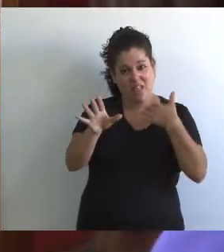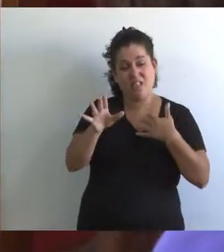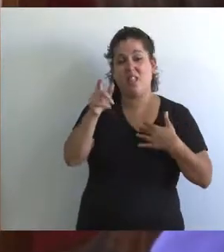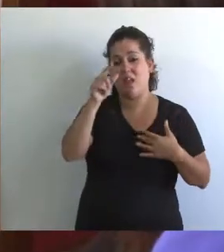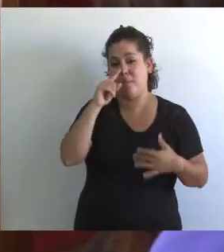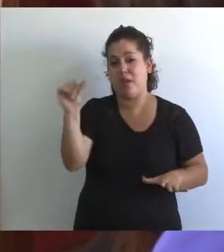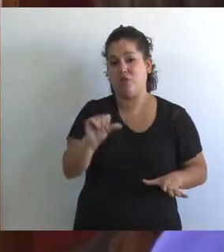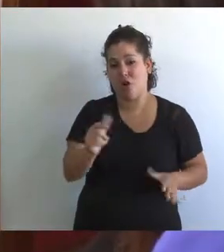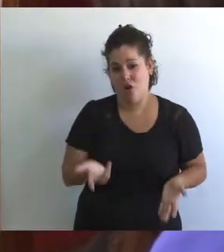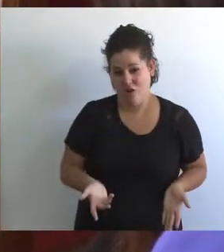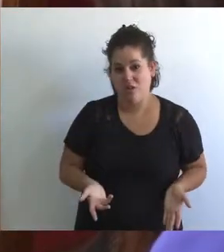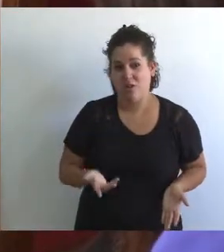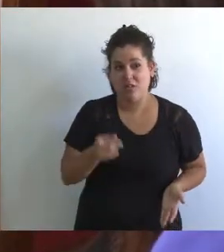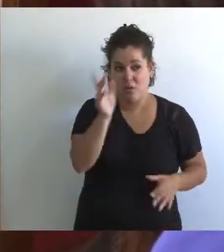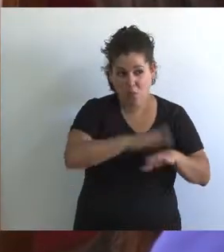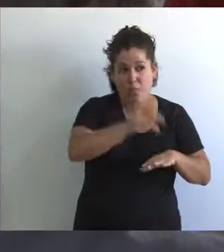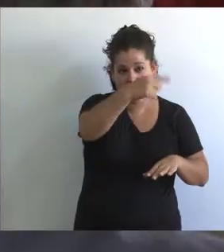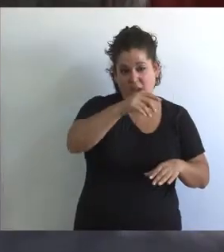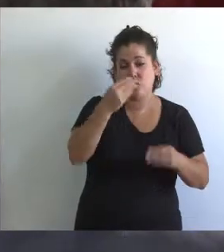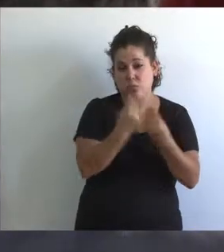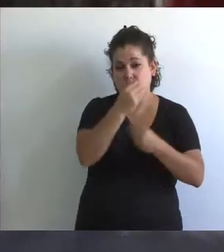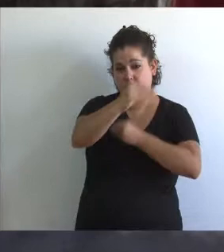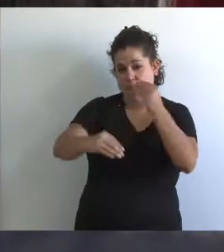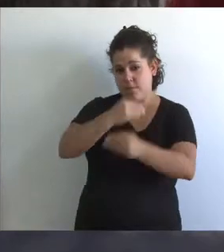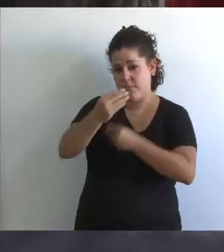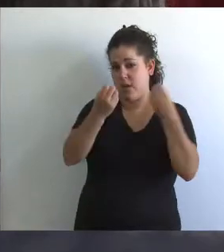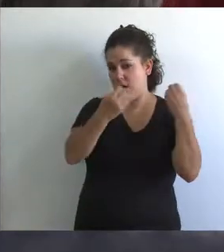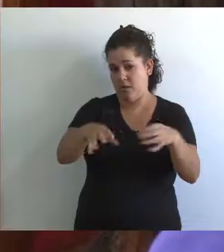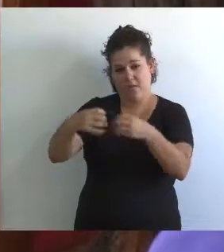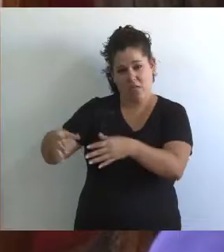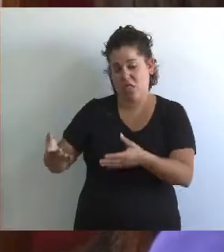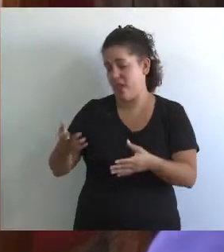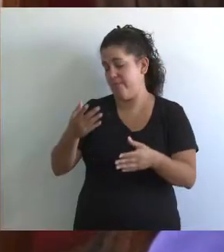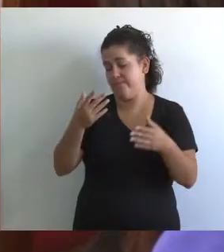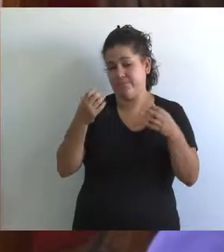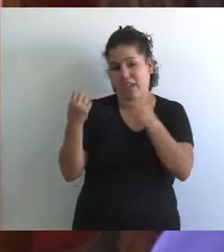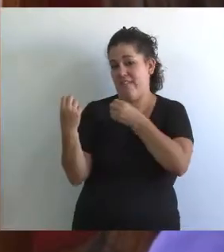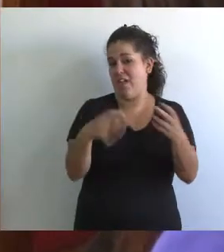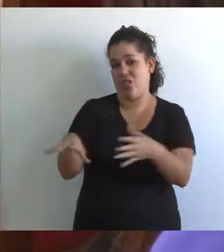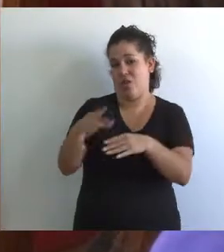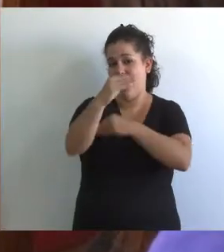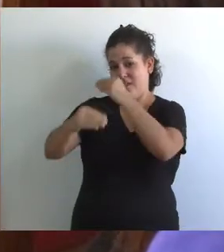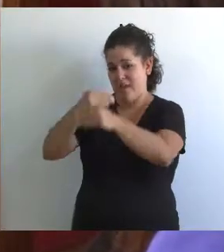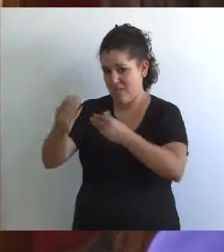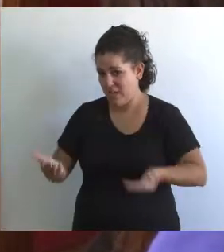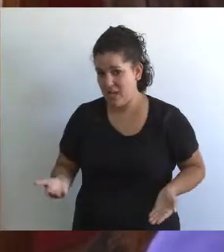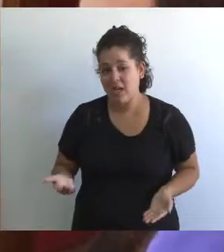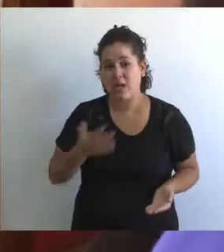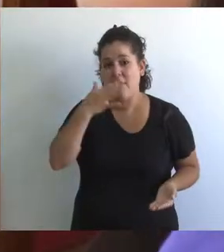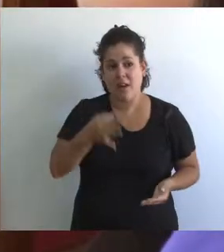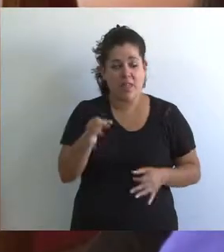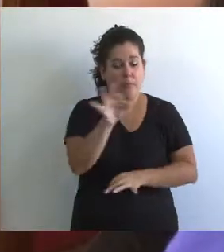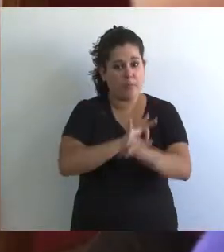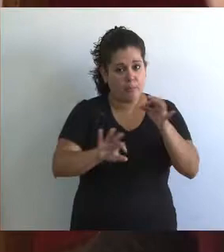petróleo y dejó en la calle a tantas familias. Así que, bueno, hemos hecho estos 2 proyectos. Están ya